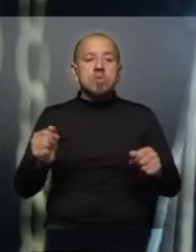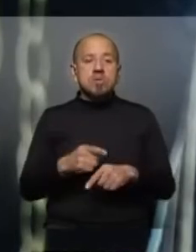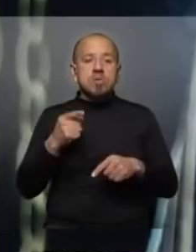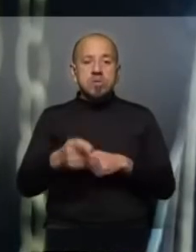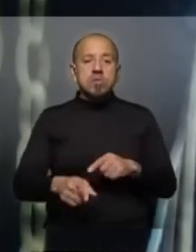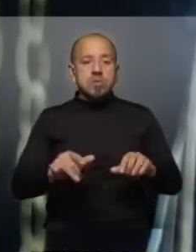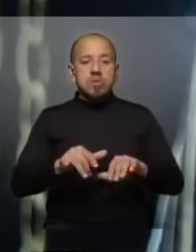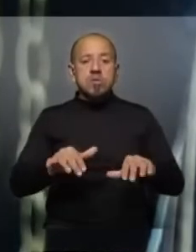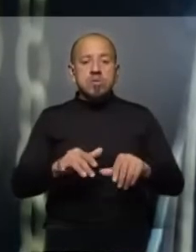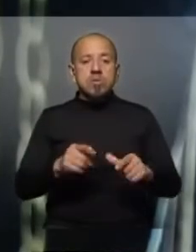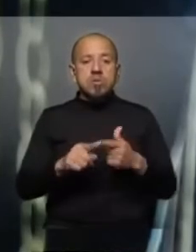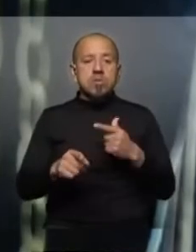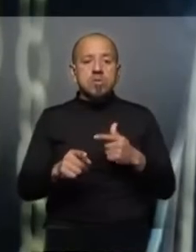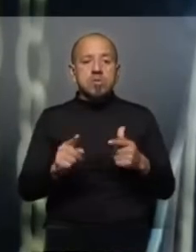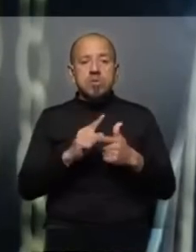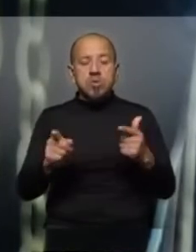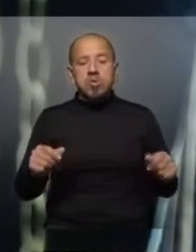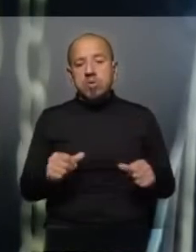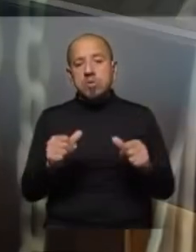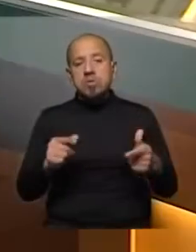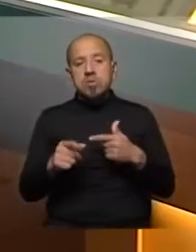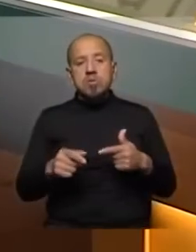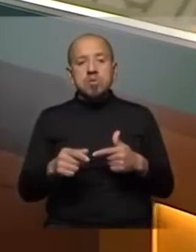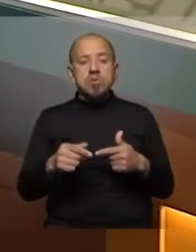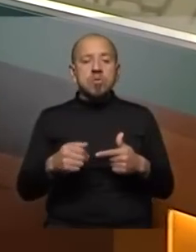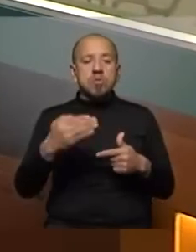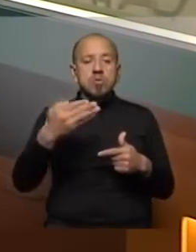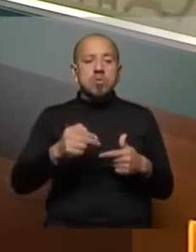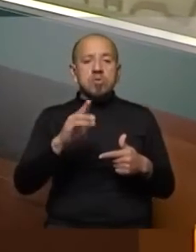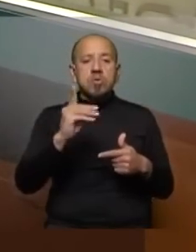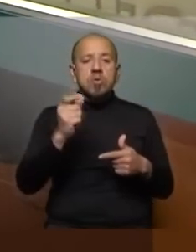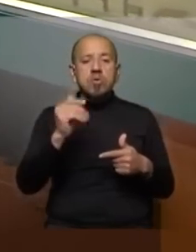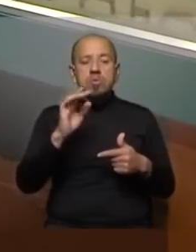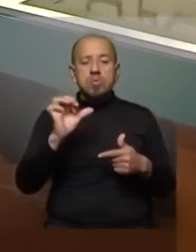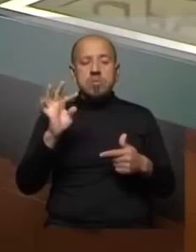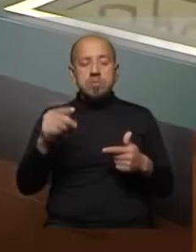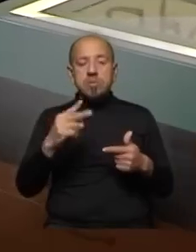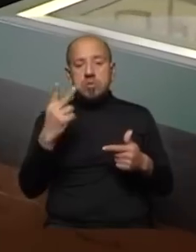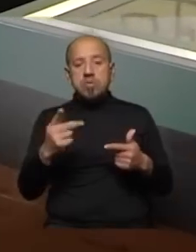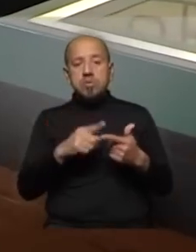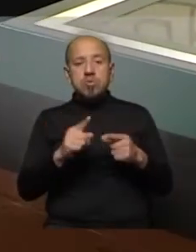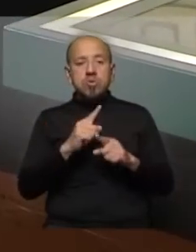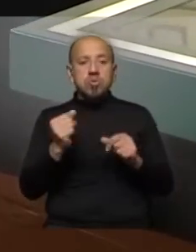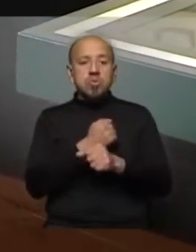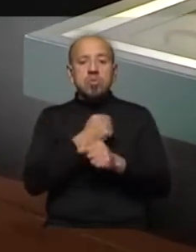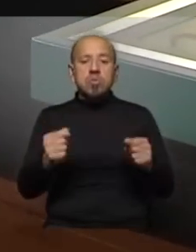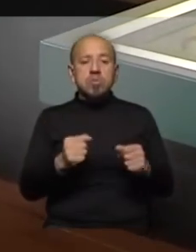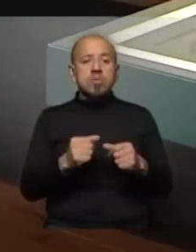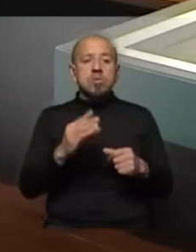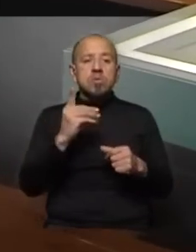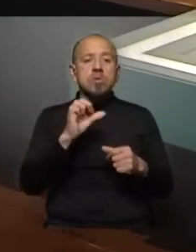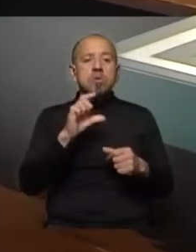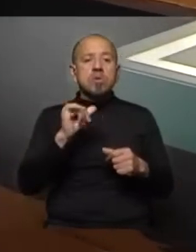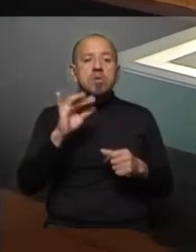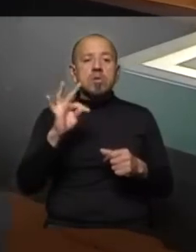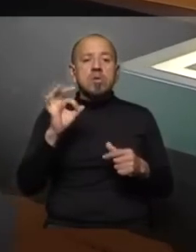crimen informático no no ratificamos con budapes un no ratificamos budapest 2 no hemos aprobado delitos informáticos Ah pero